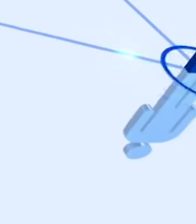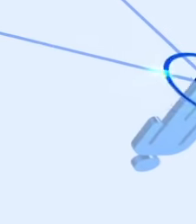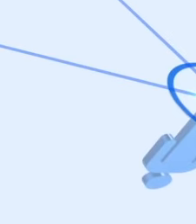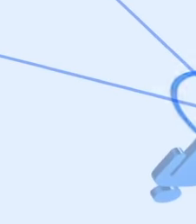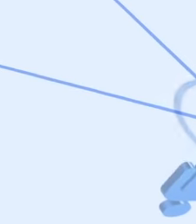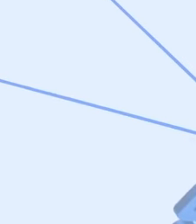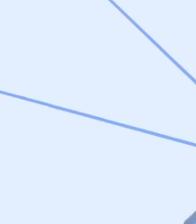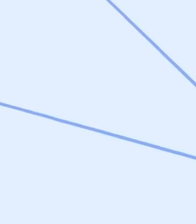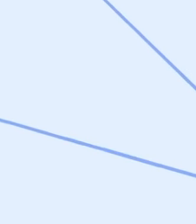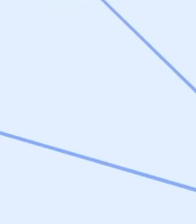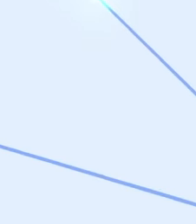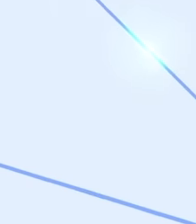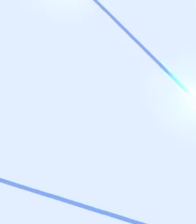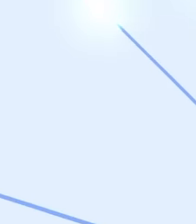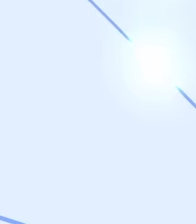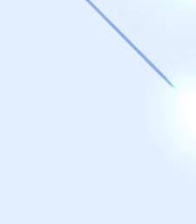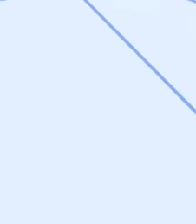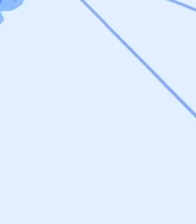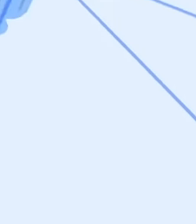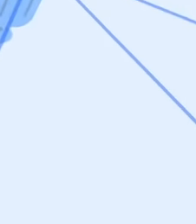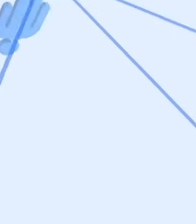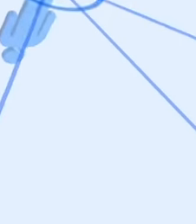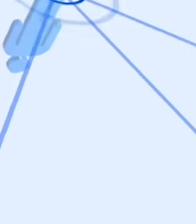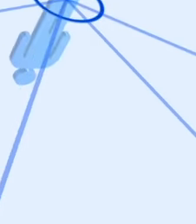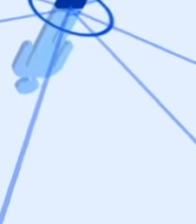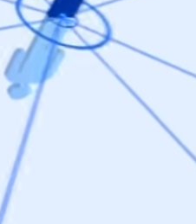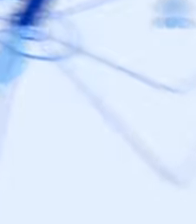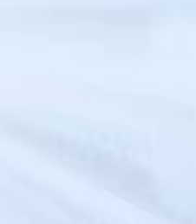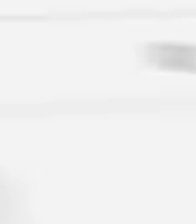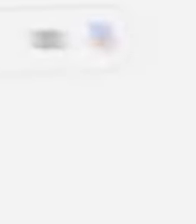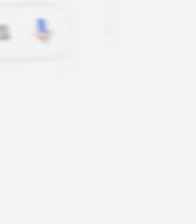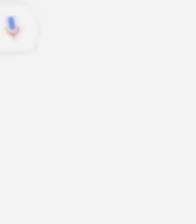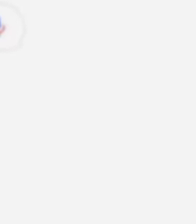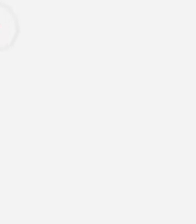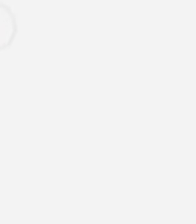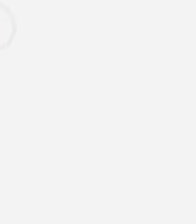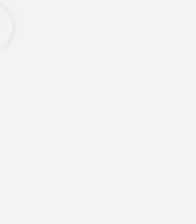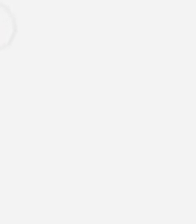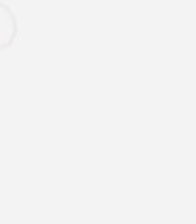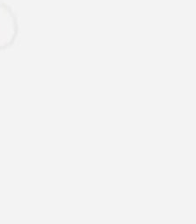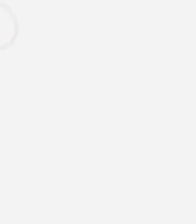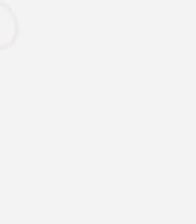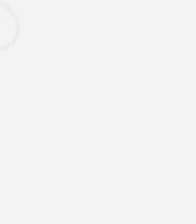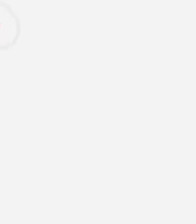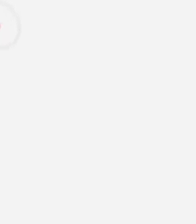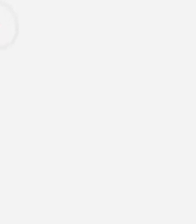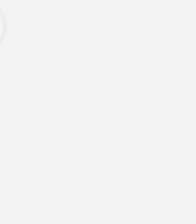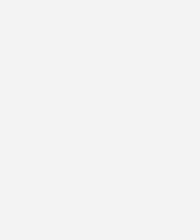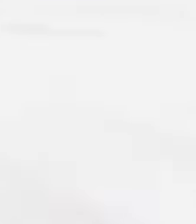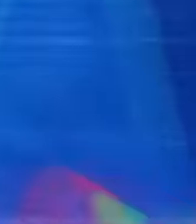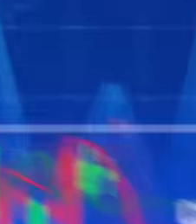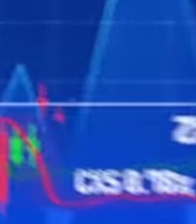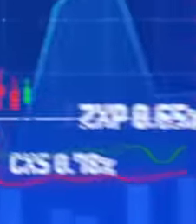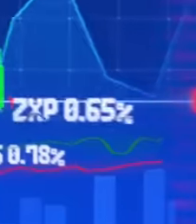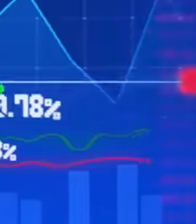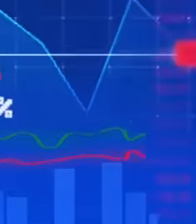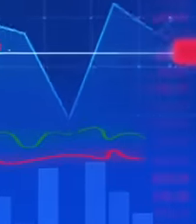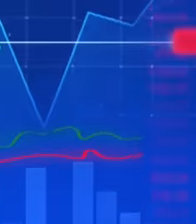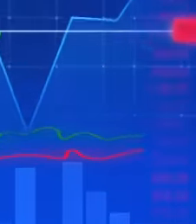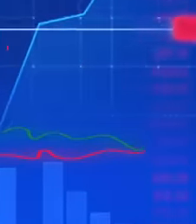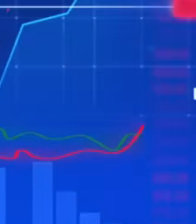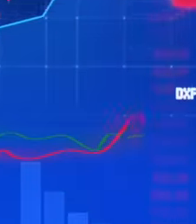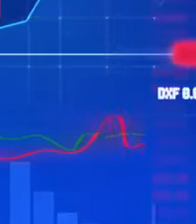Google que revelen datos personales de hasta 20 comunicadores independientes bajo el argumento de